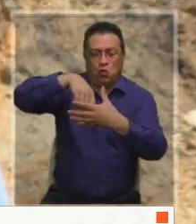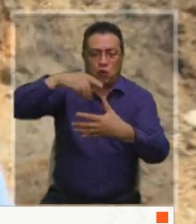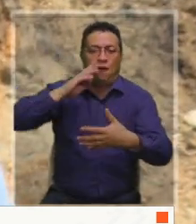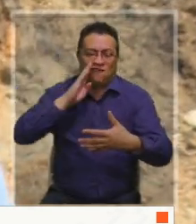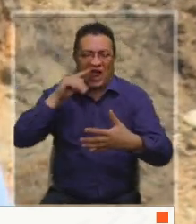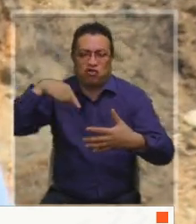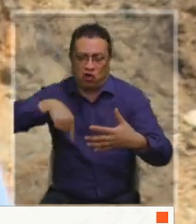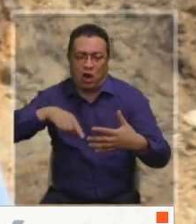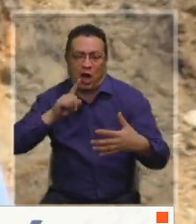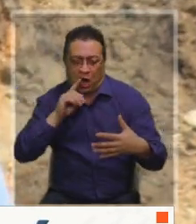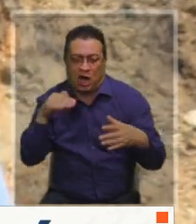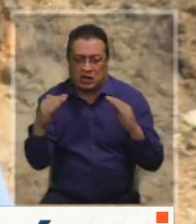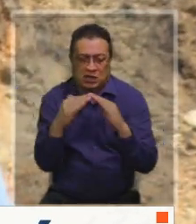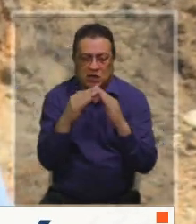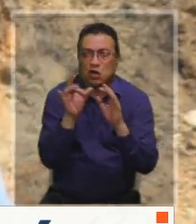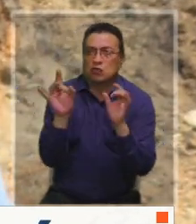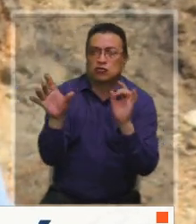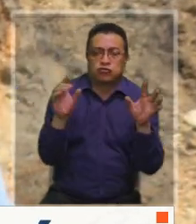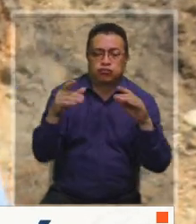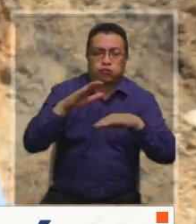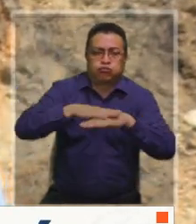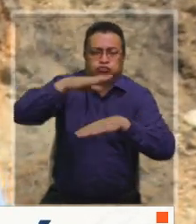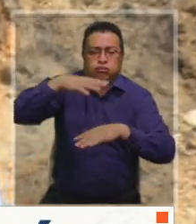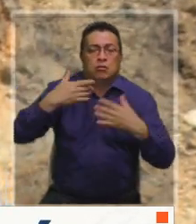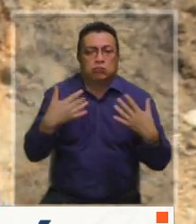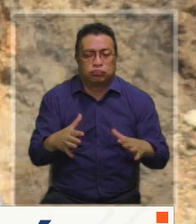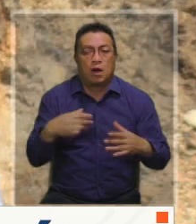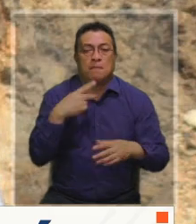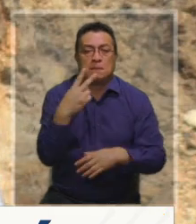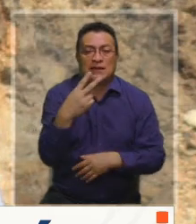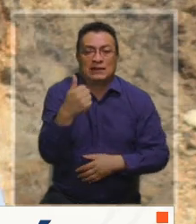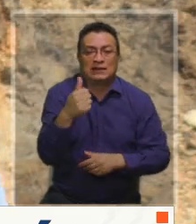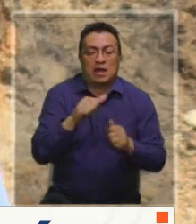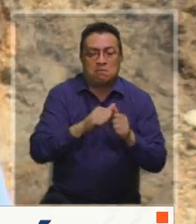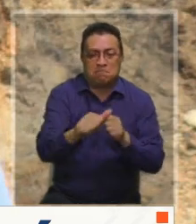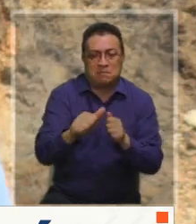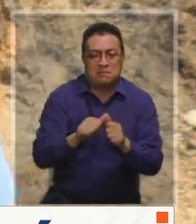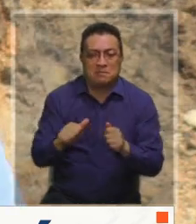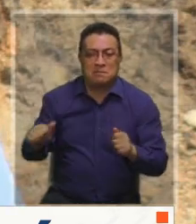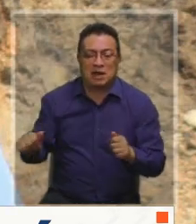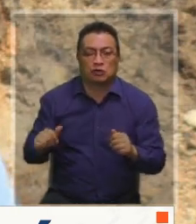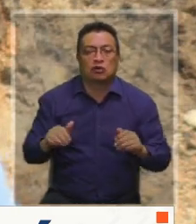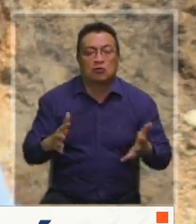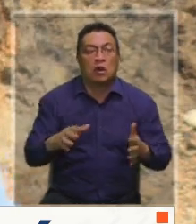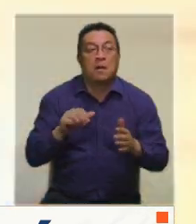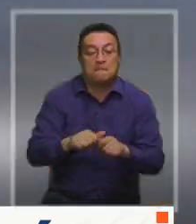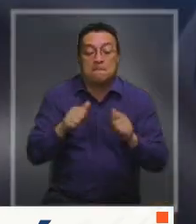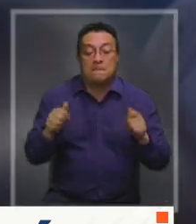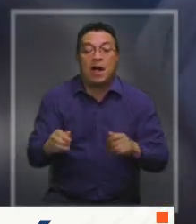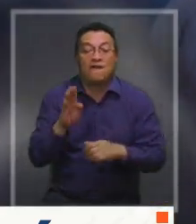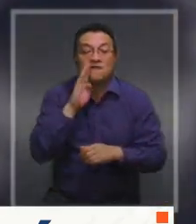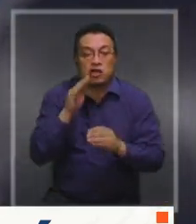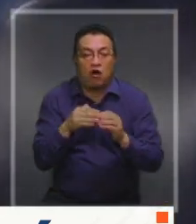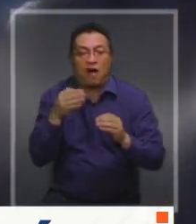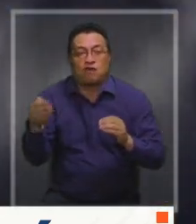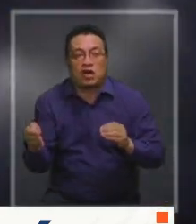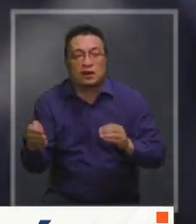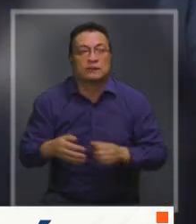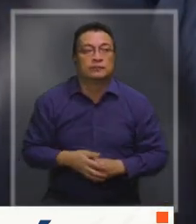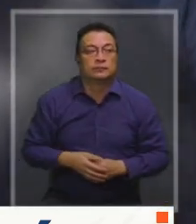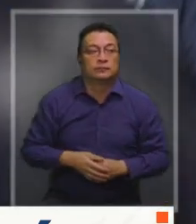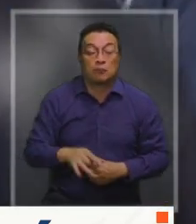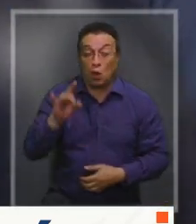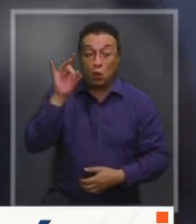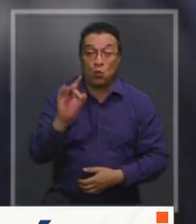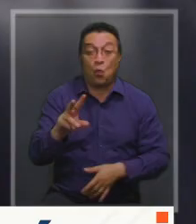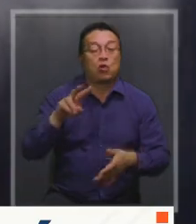baño. Una construcción de 26 metros cuadrados, si no me equivoco, más el baño fuera. No es el único asunto